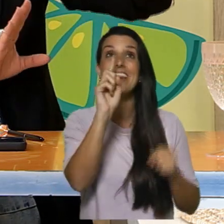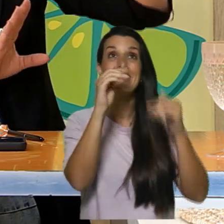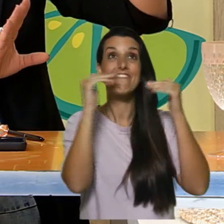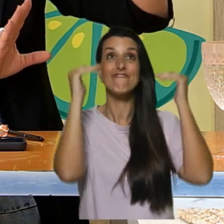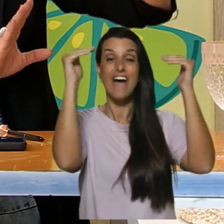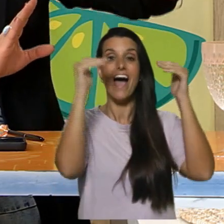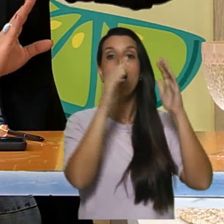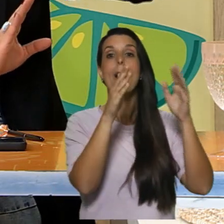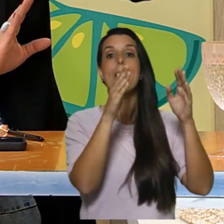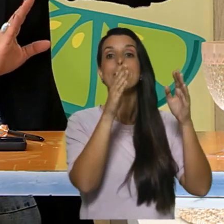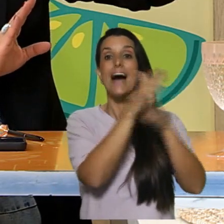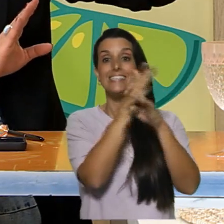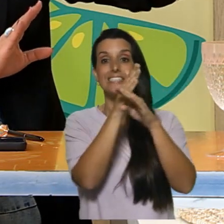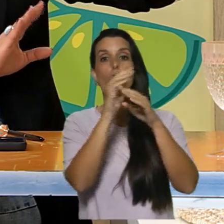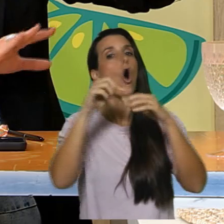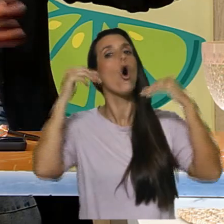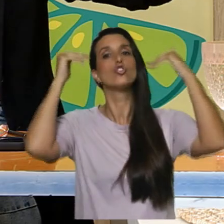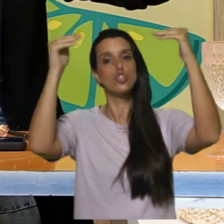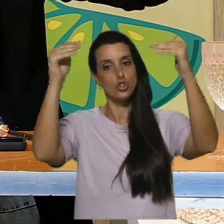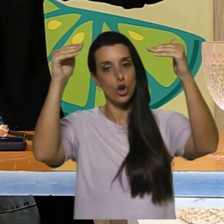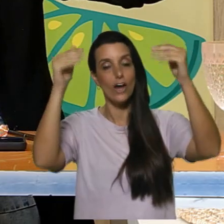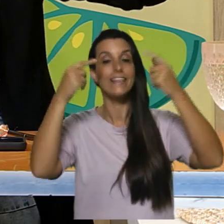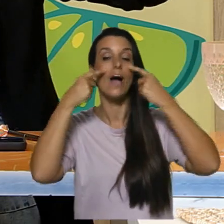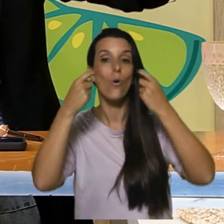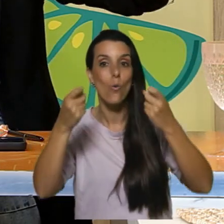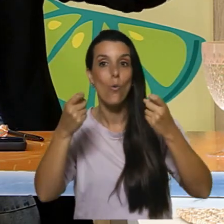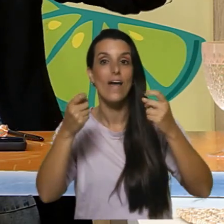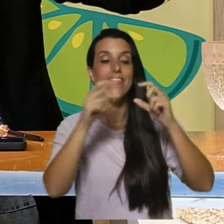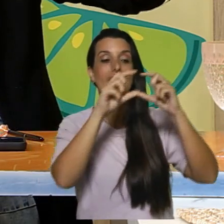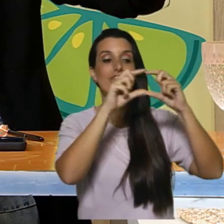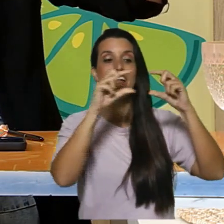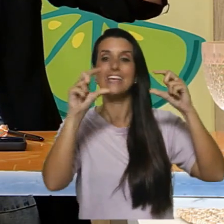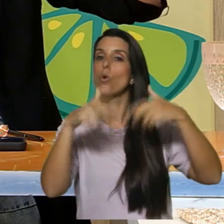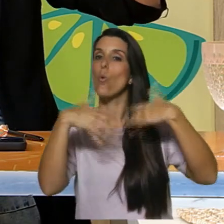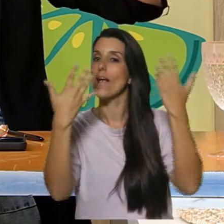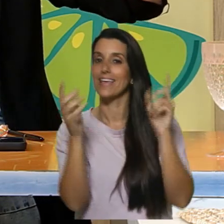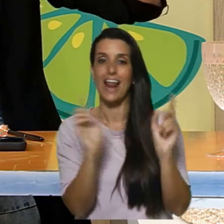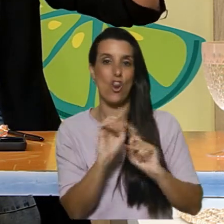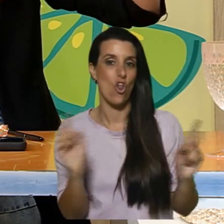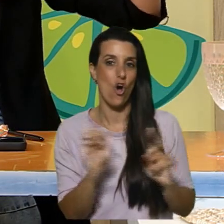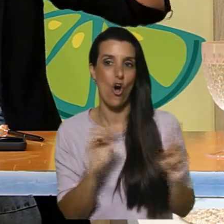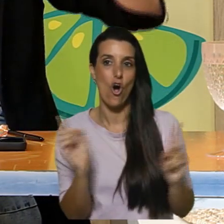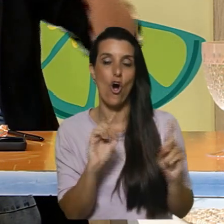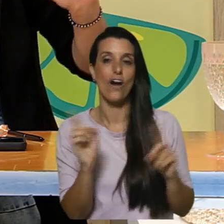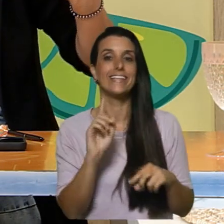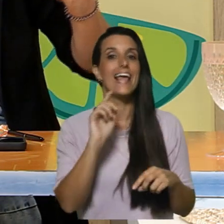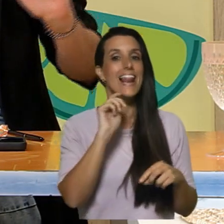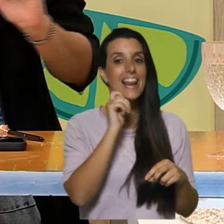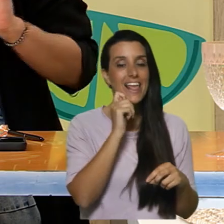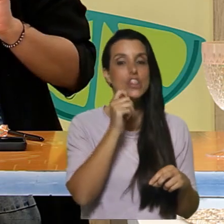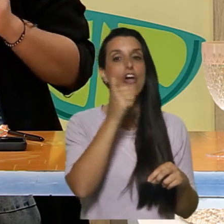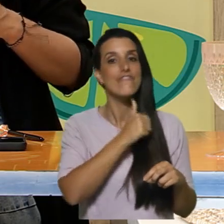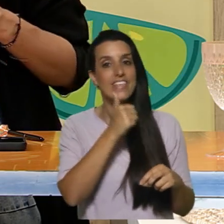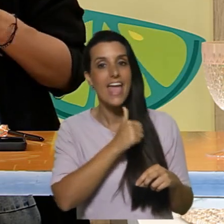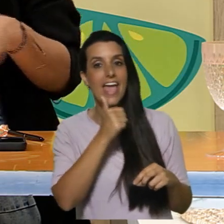otro estante, más arriba. ¿Qué será? Y como verán, los frasquitos no deben ser cualquiera. Ah. Desde lindos hasta